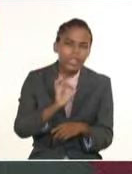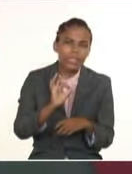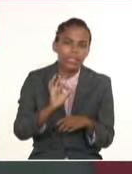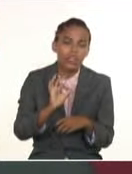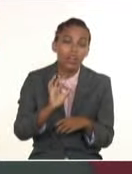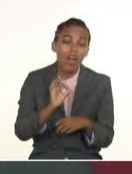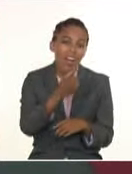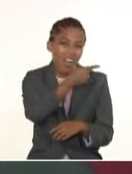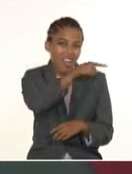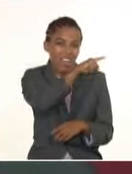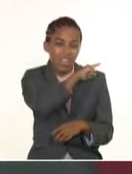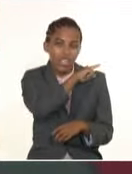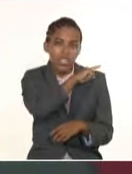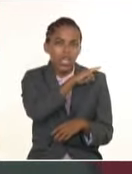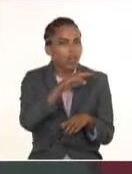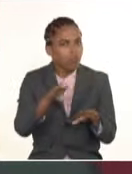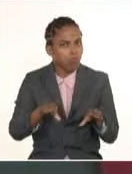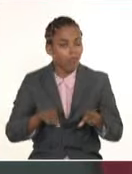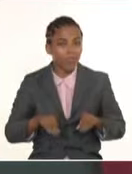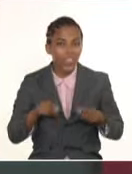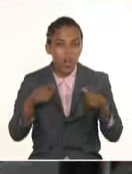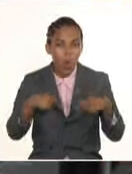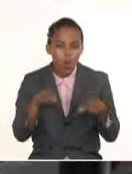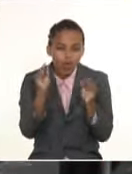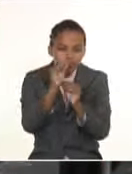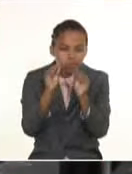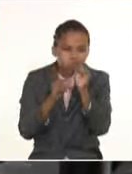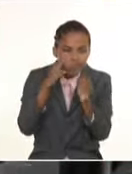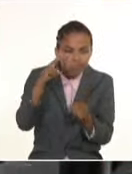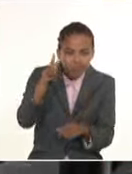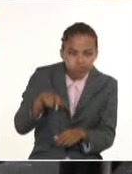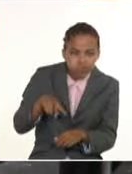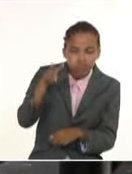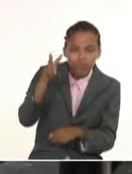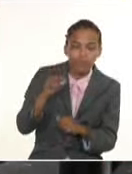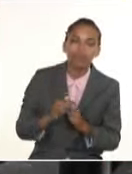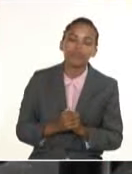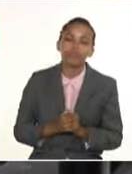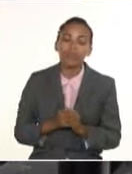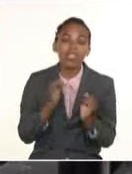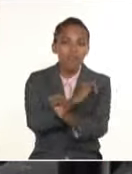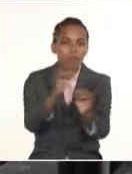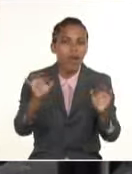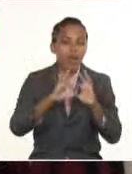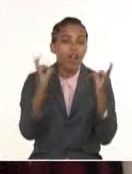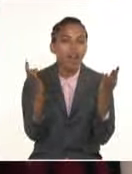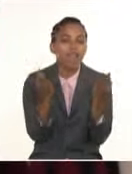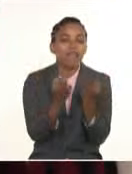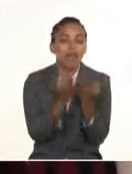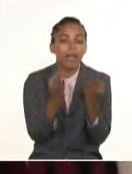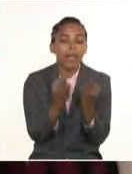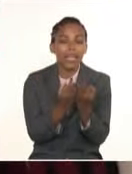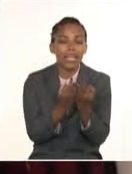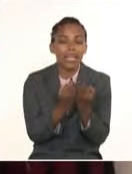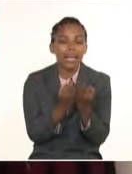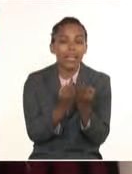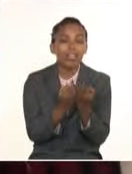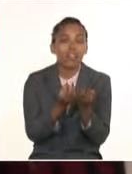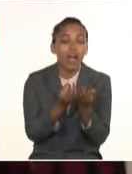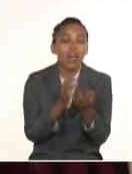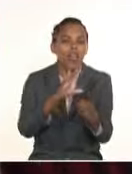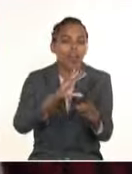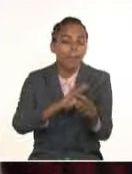ayer fue bastante aceptado, pero hoy hacemos una revisión de los mismos. Informados los familiares de quienes permanecen en la unidad de quemados del Hospital